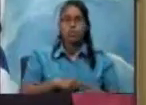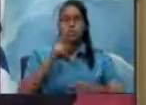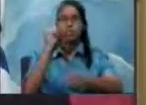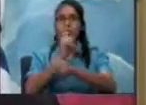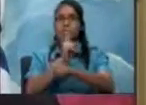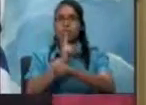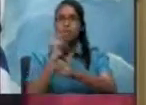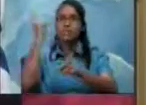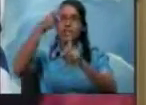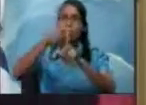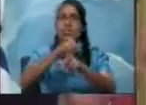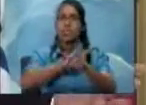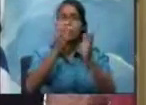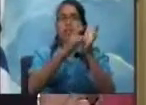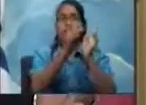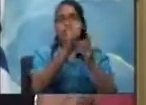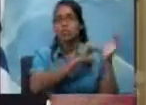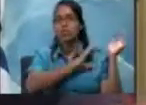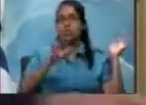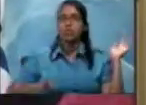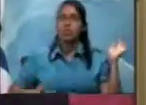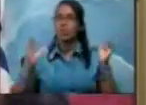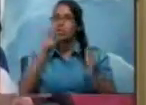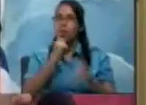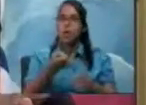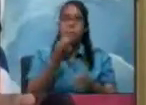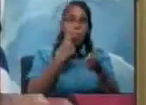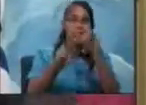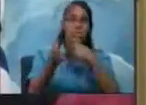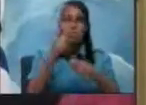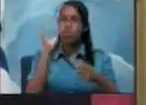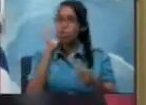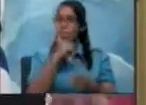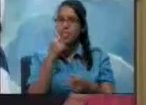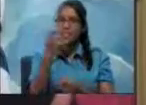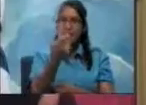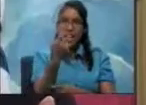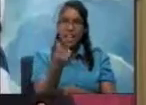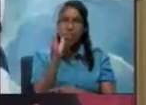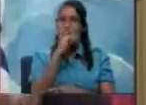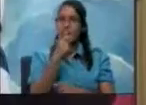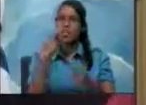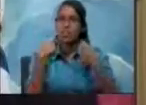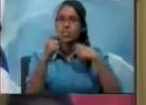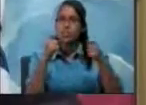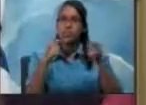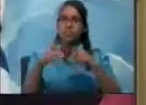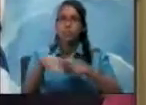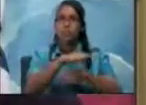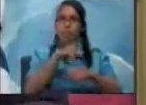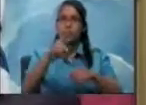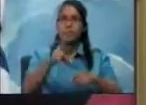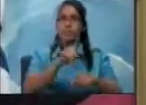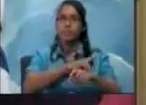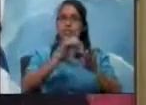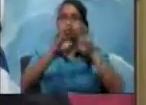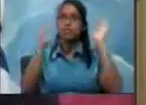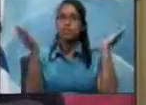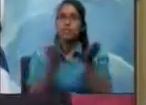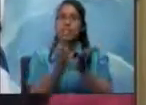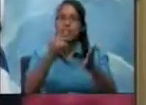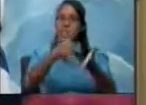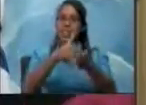través de Jesucristo no hay medicina no hay dinero no hay ningún un tratamiento sobre la faz de la tierra que te